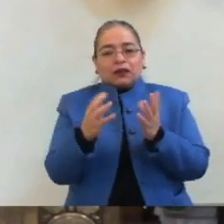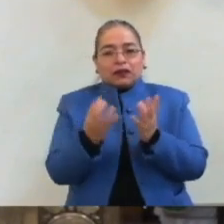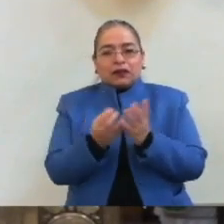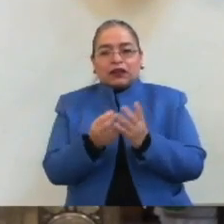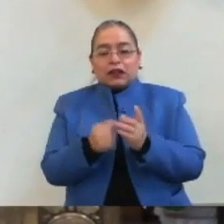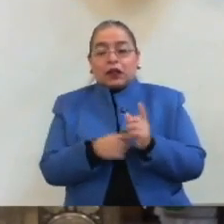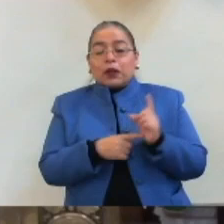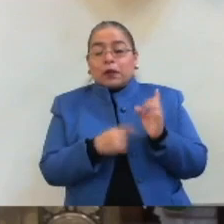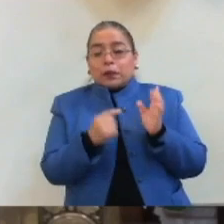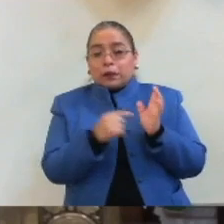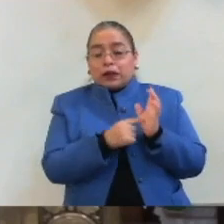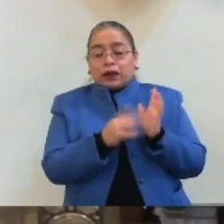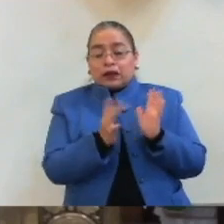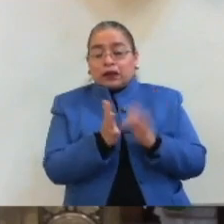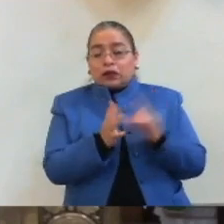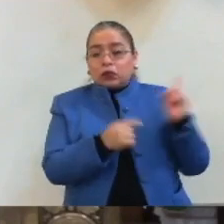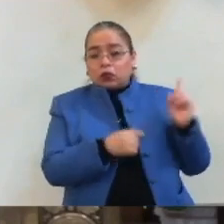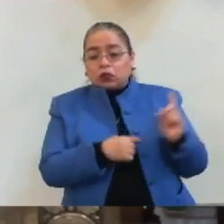transmitirnos